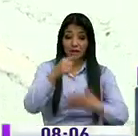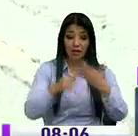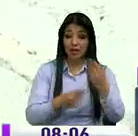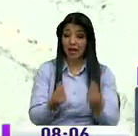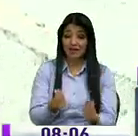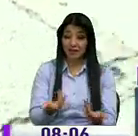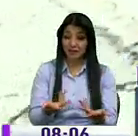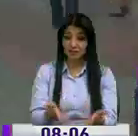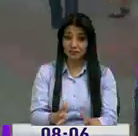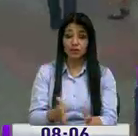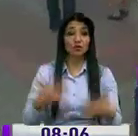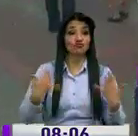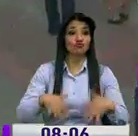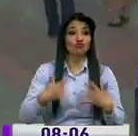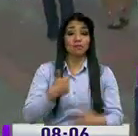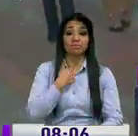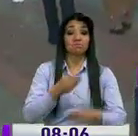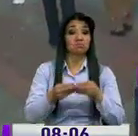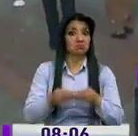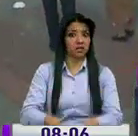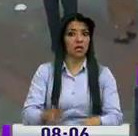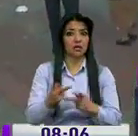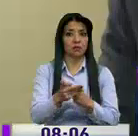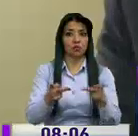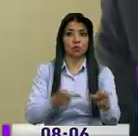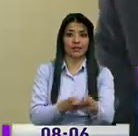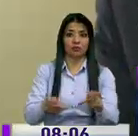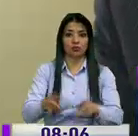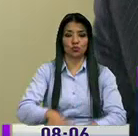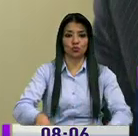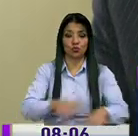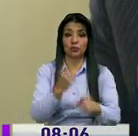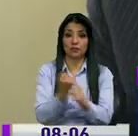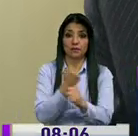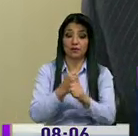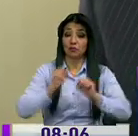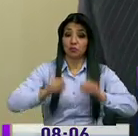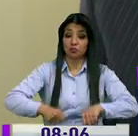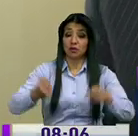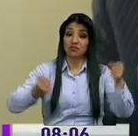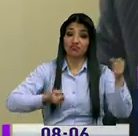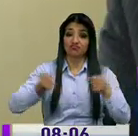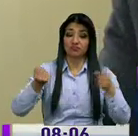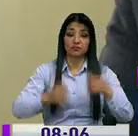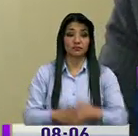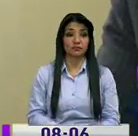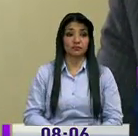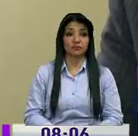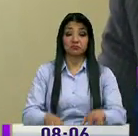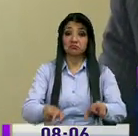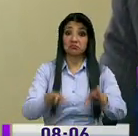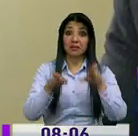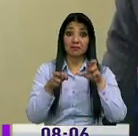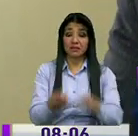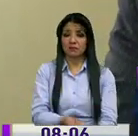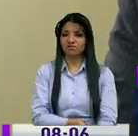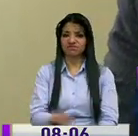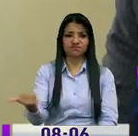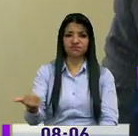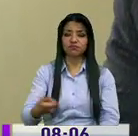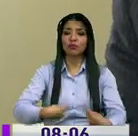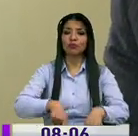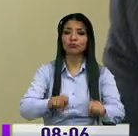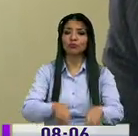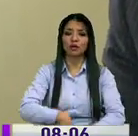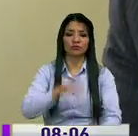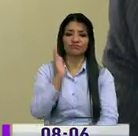podrían incluso llegar a perder su puesto de trabajo. Da la posibilidad de revertir o revocar el contrato en el caso de que no